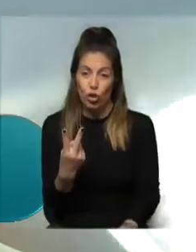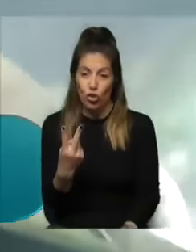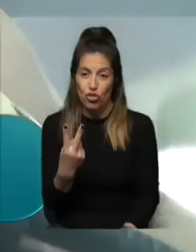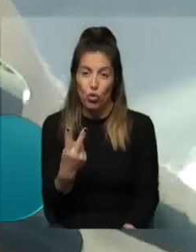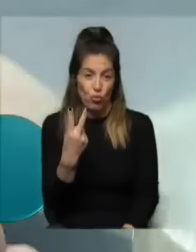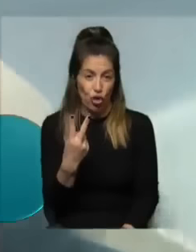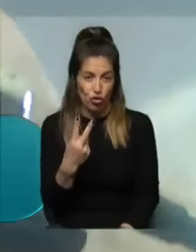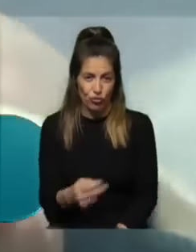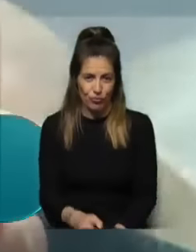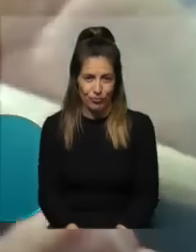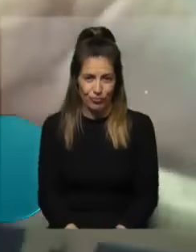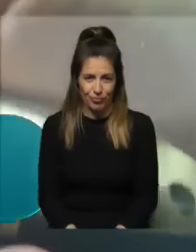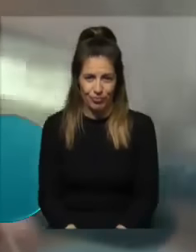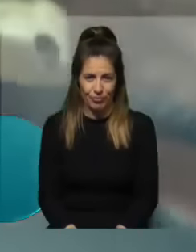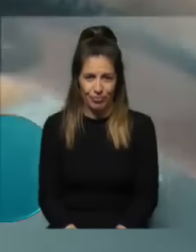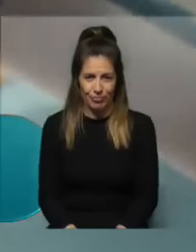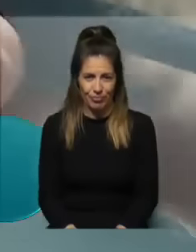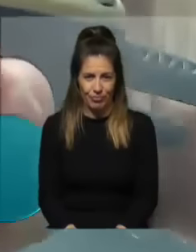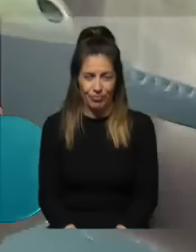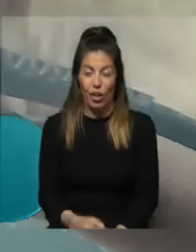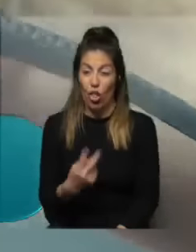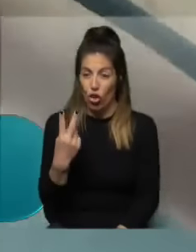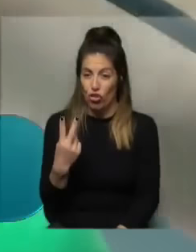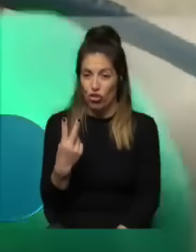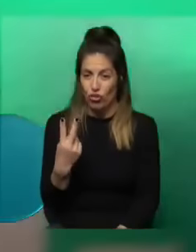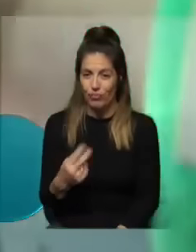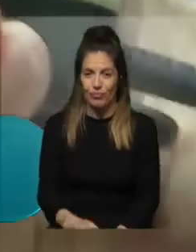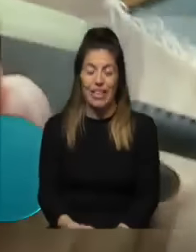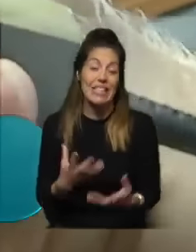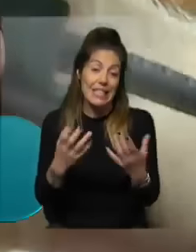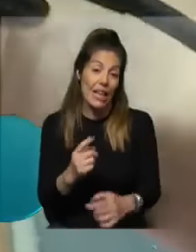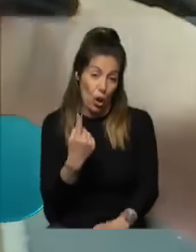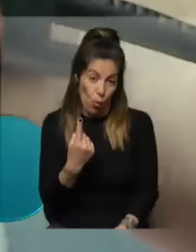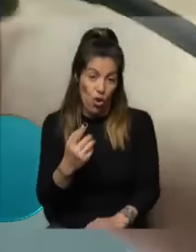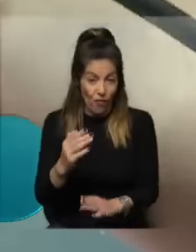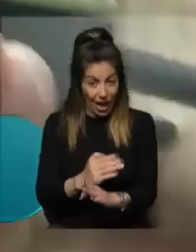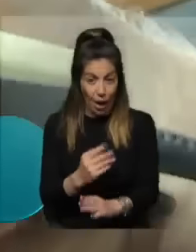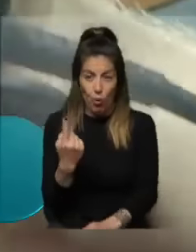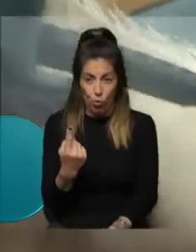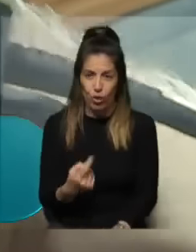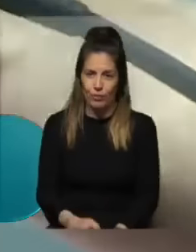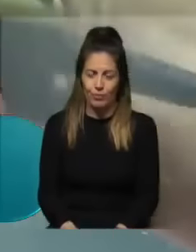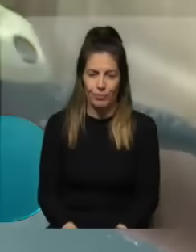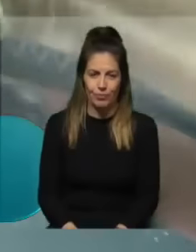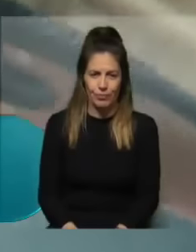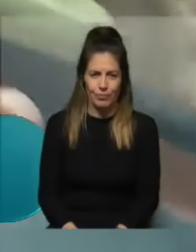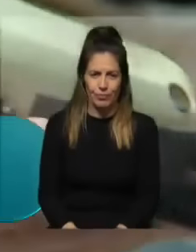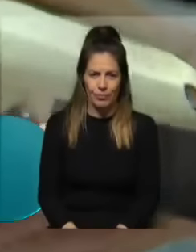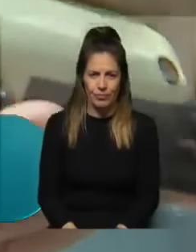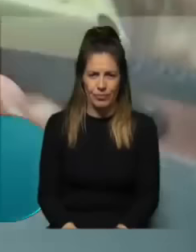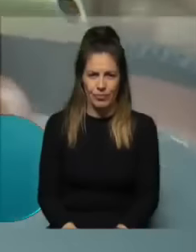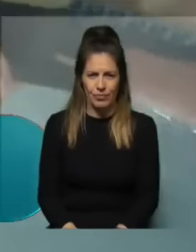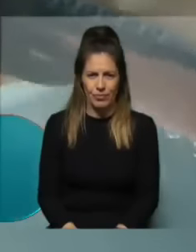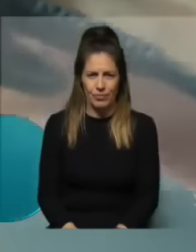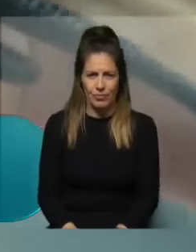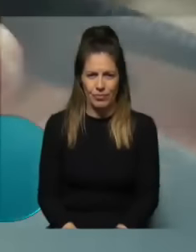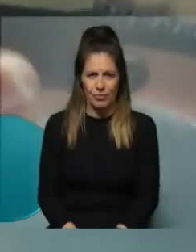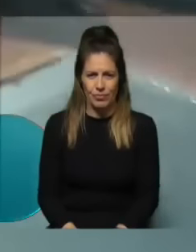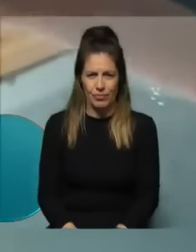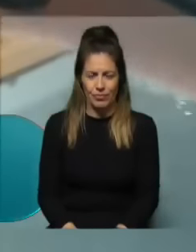ver. Estamos metiendo un 2, Tano, ahí. Sí, después si querés un 1, bajamos un 1. No, es larguísimo. Ponele lo bravo,